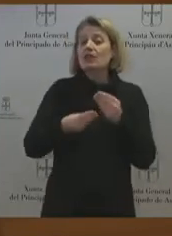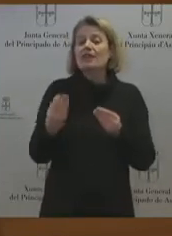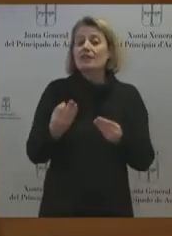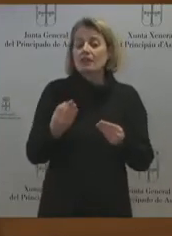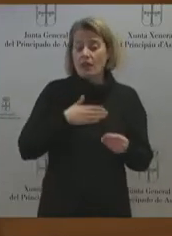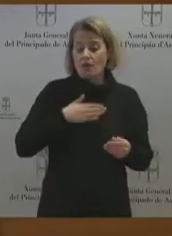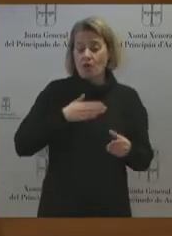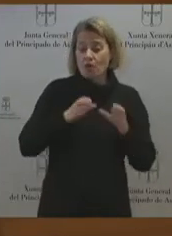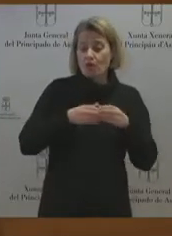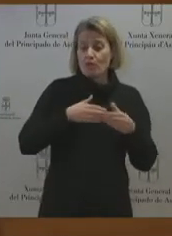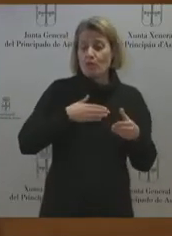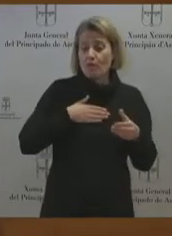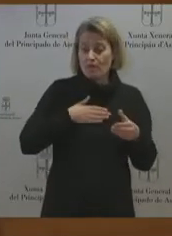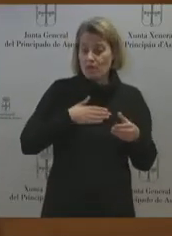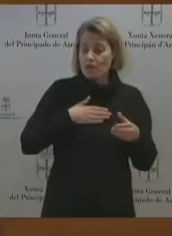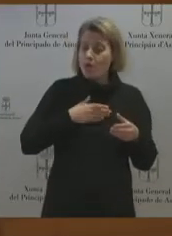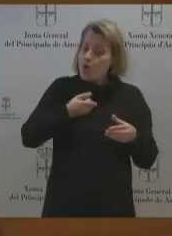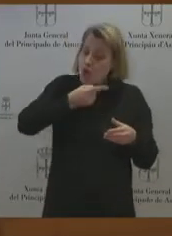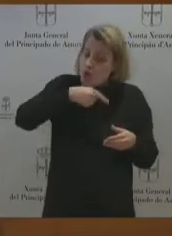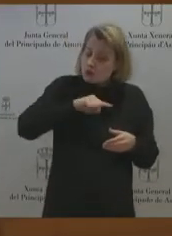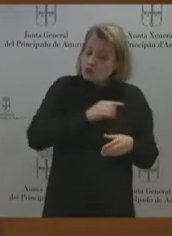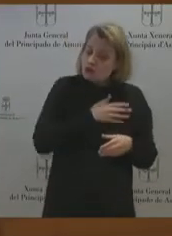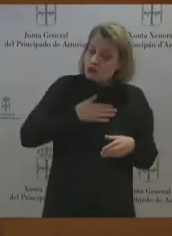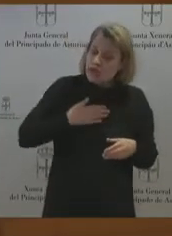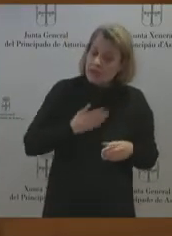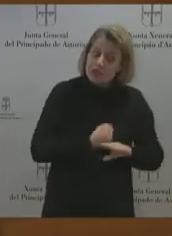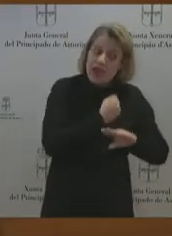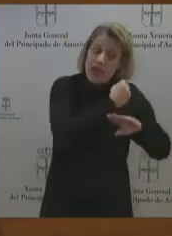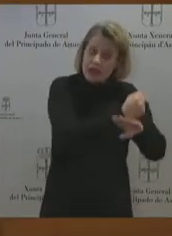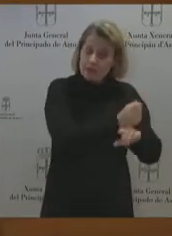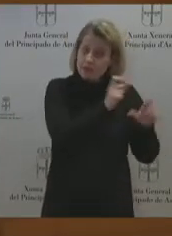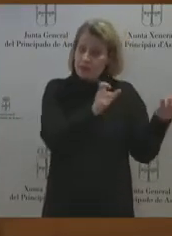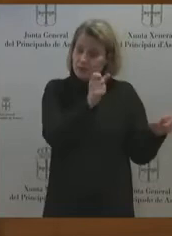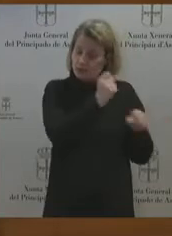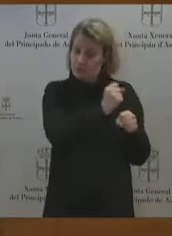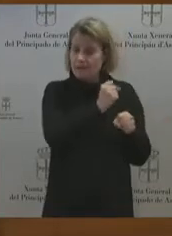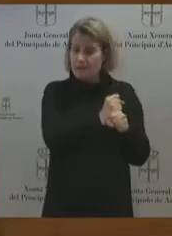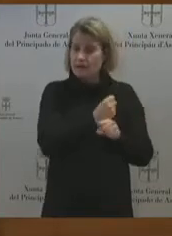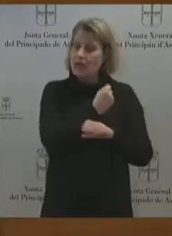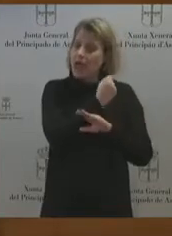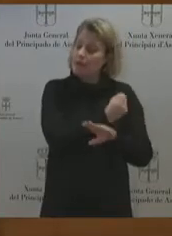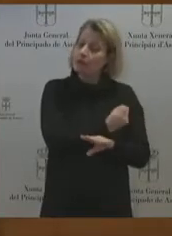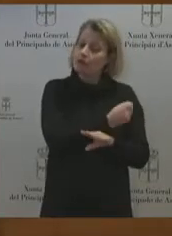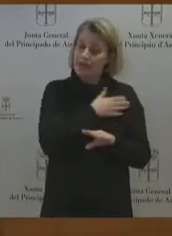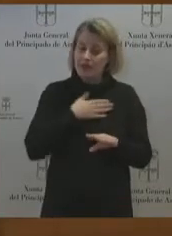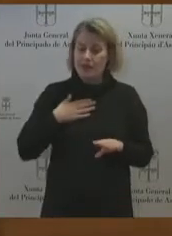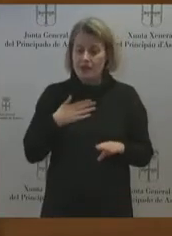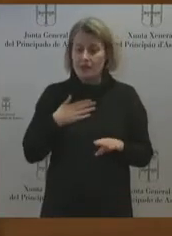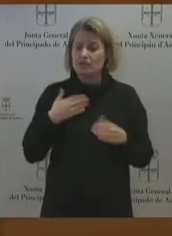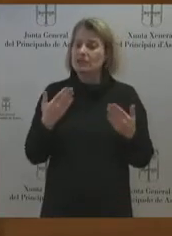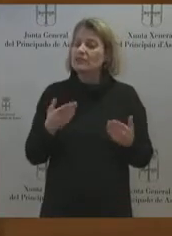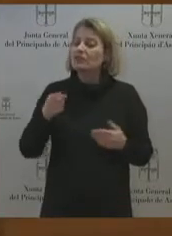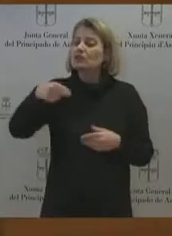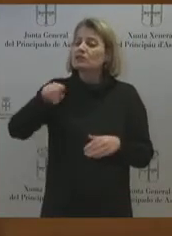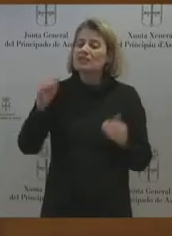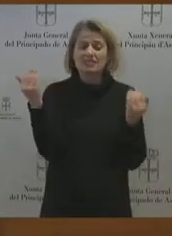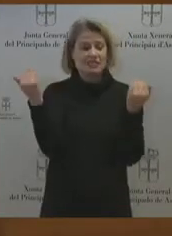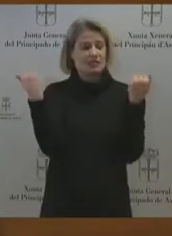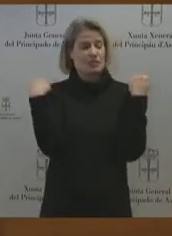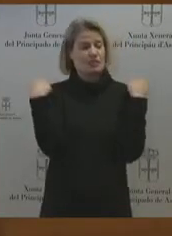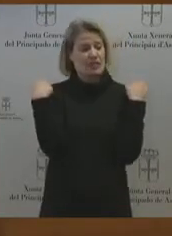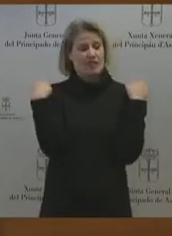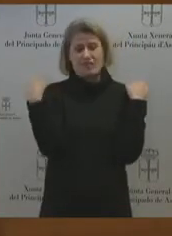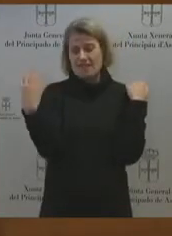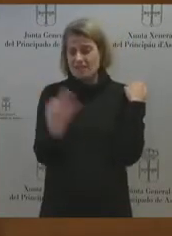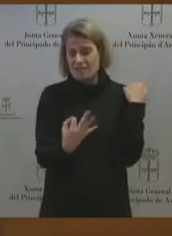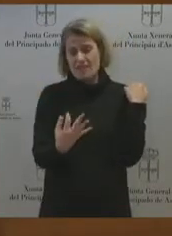una cuestión que tiene que ver con la política asturiana y tiene que ver con la responsabilidad del resto de los grupos parlamentarios. No podemos permanecer con los ojos tapados,